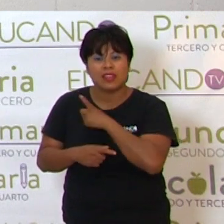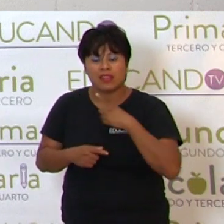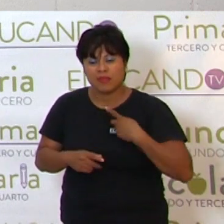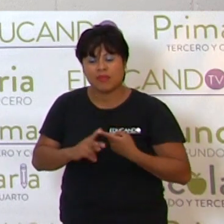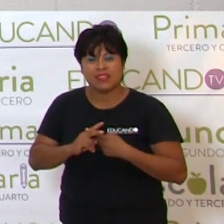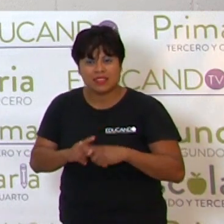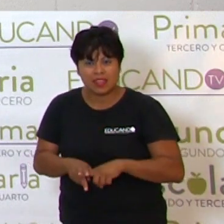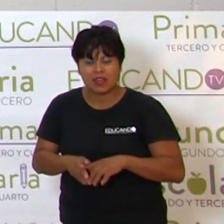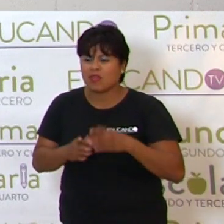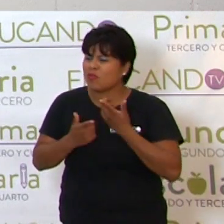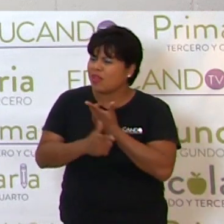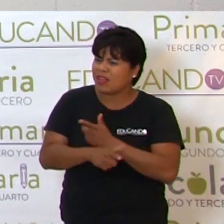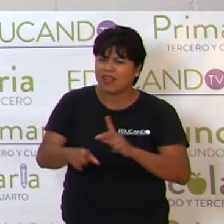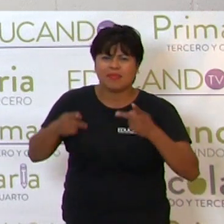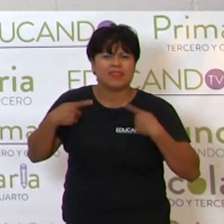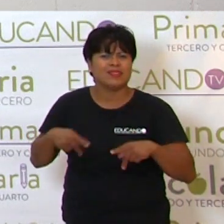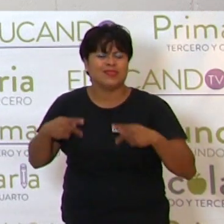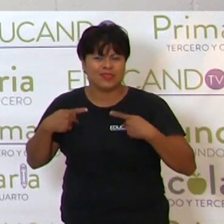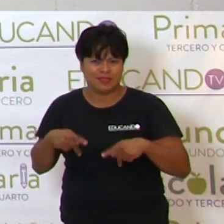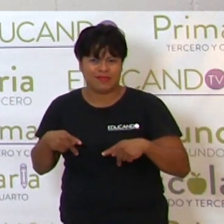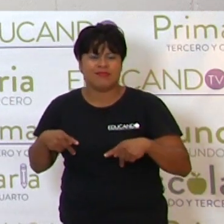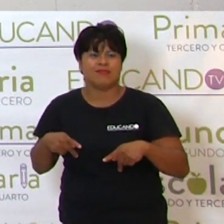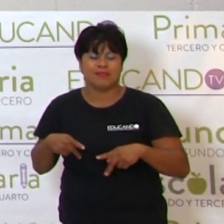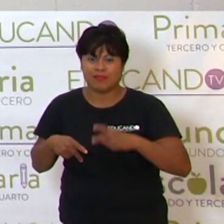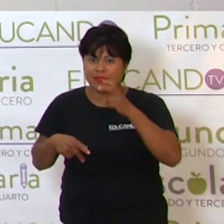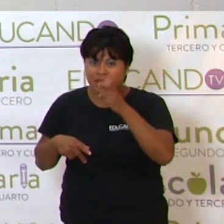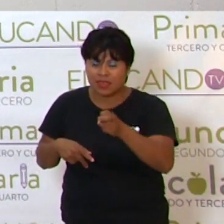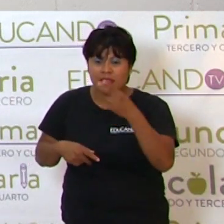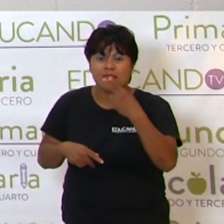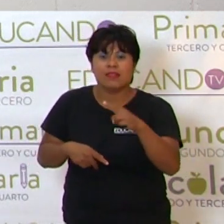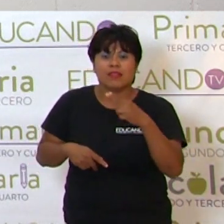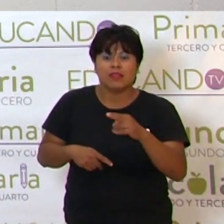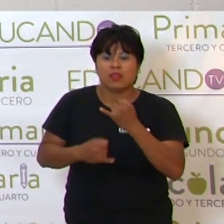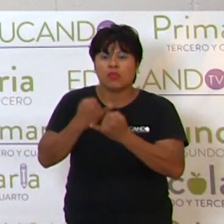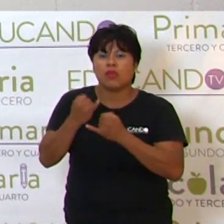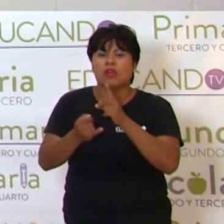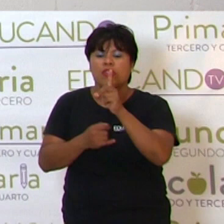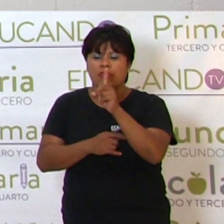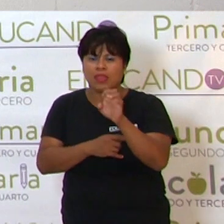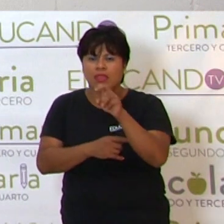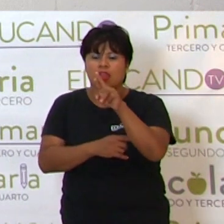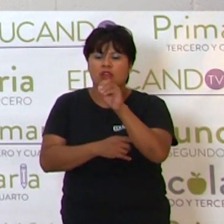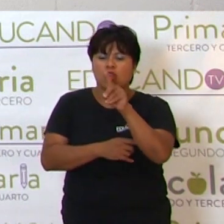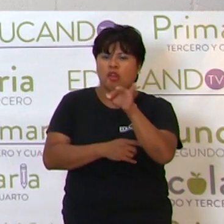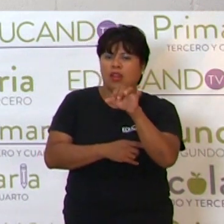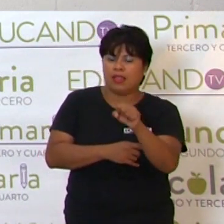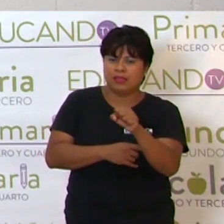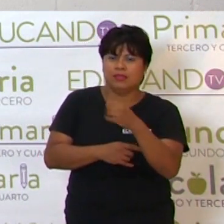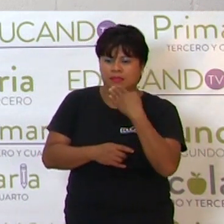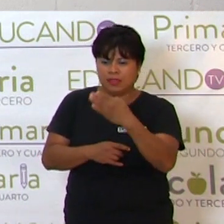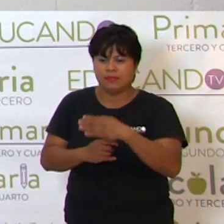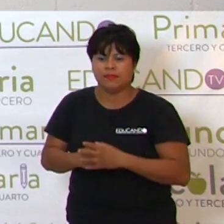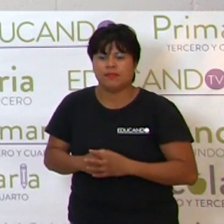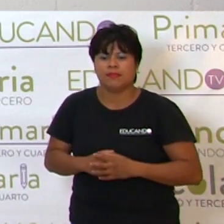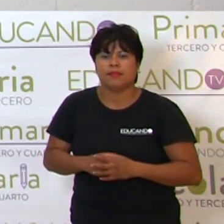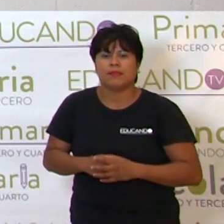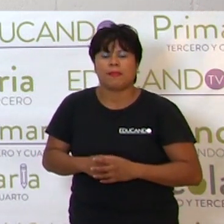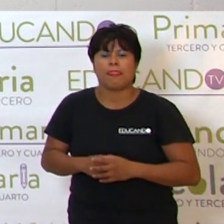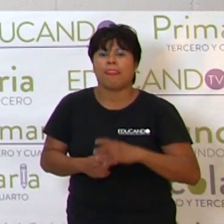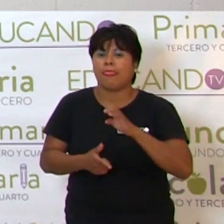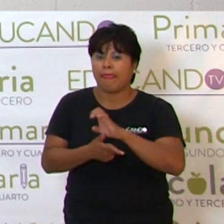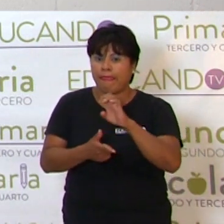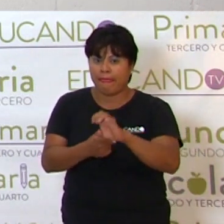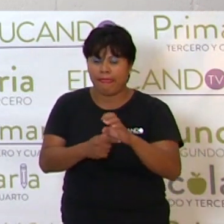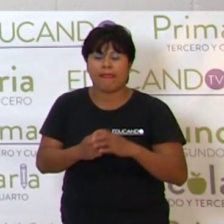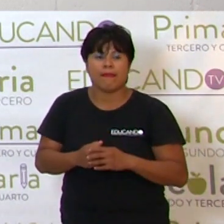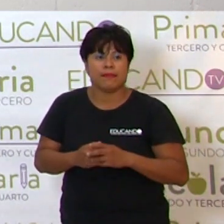a imitar a cualquier tipo de personajes. A esto se le llama juego de roles. Muy bien, pues